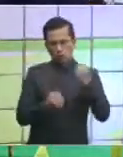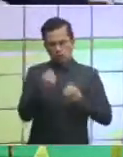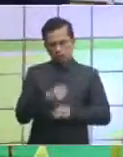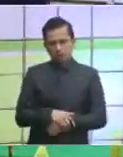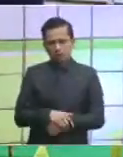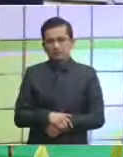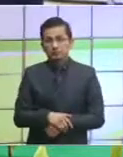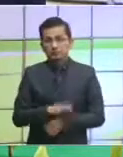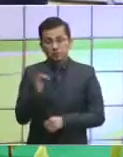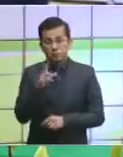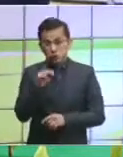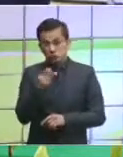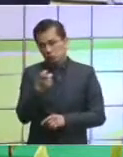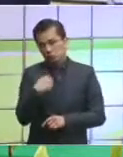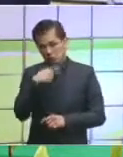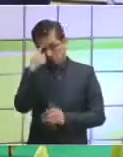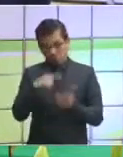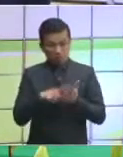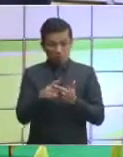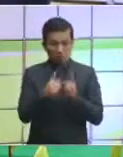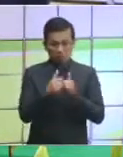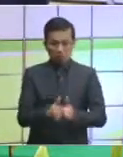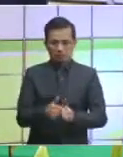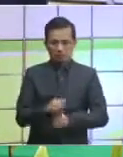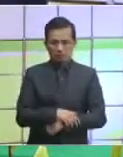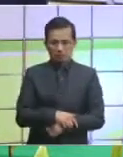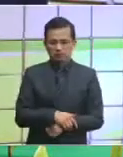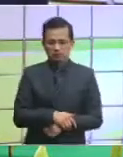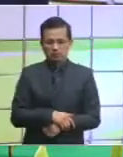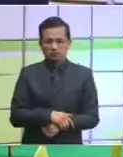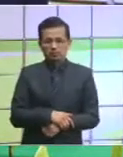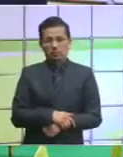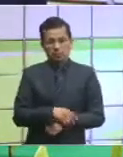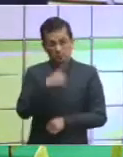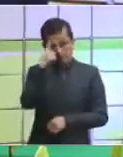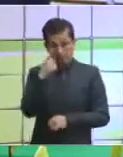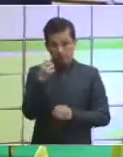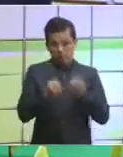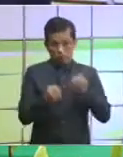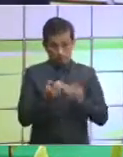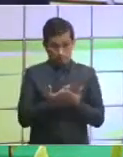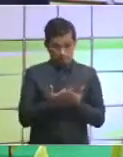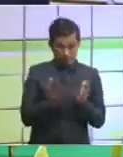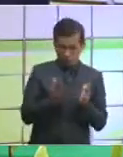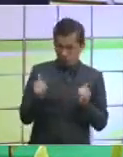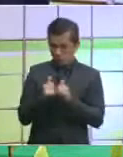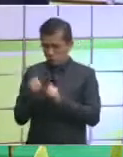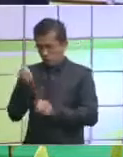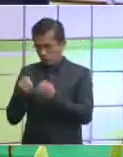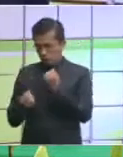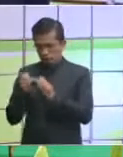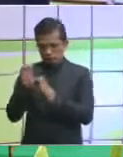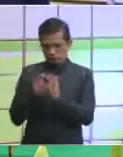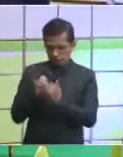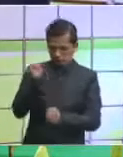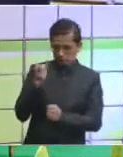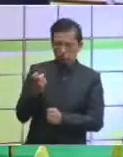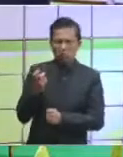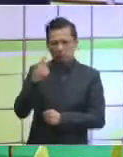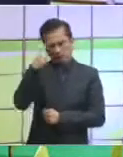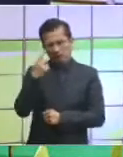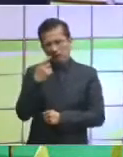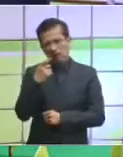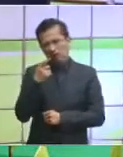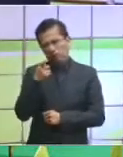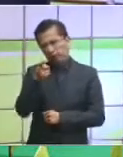que ahí no vamos a tener y el último aspecto para relacionar justicia abierta con justicia cuestionar y tratar ser comprensivo al tema que ustedes